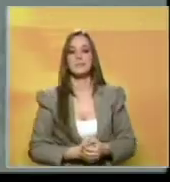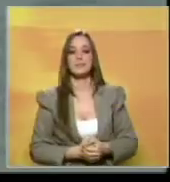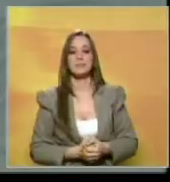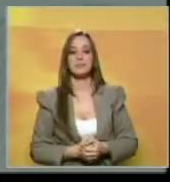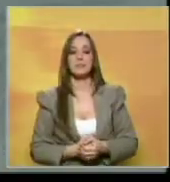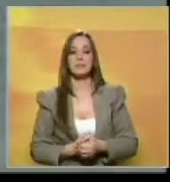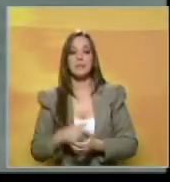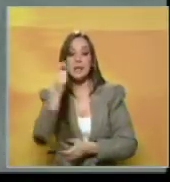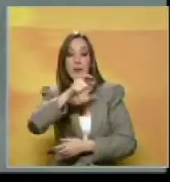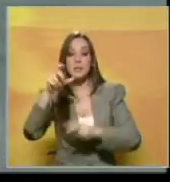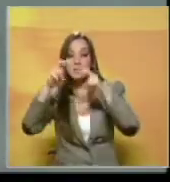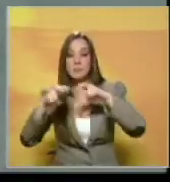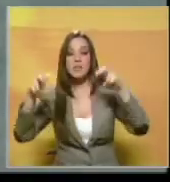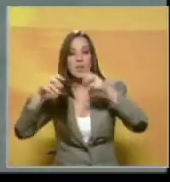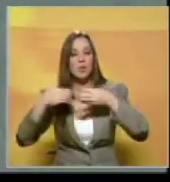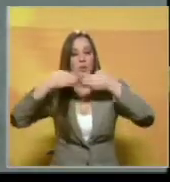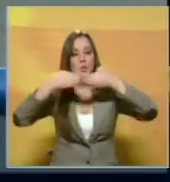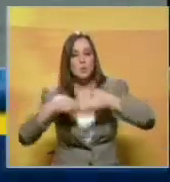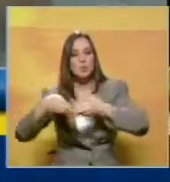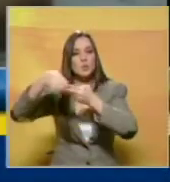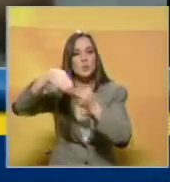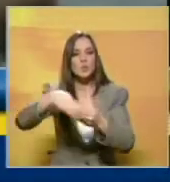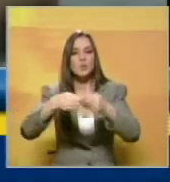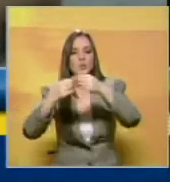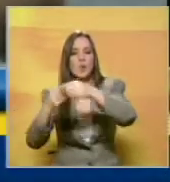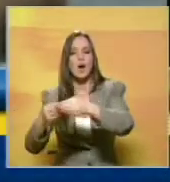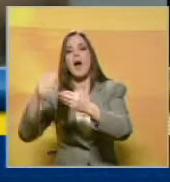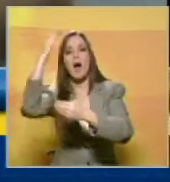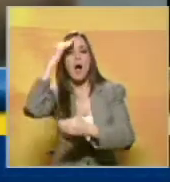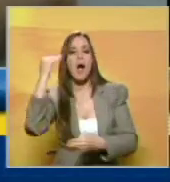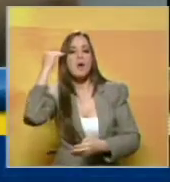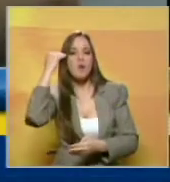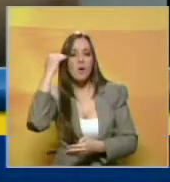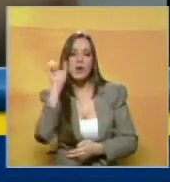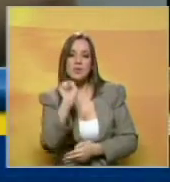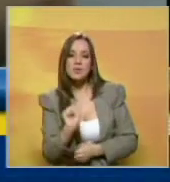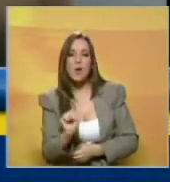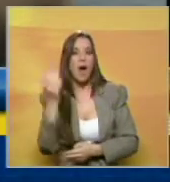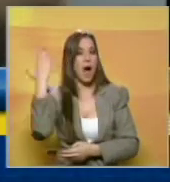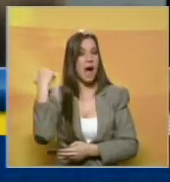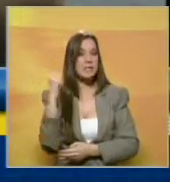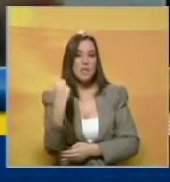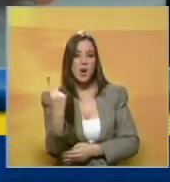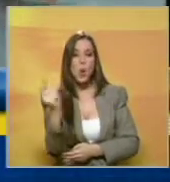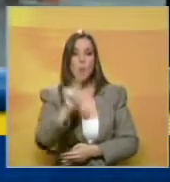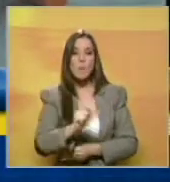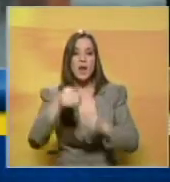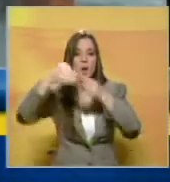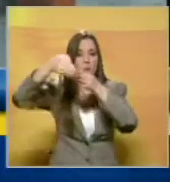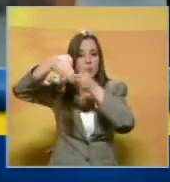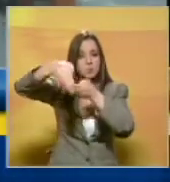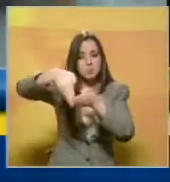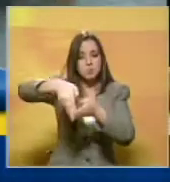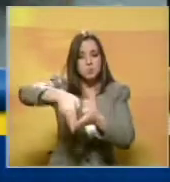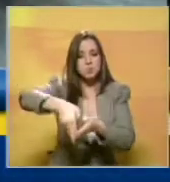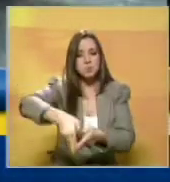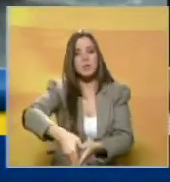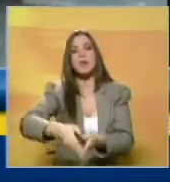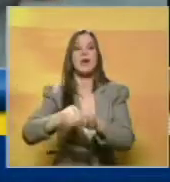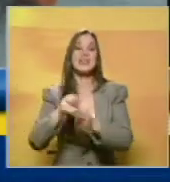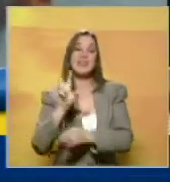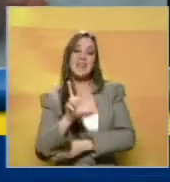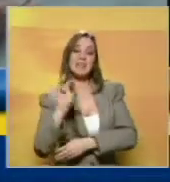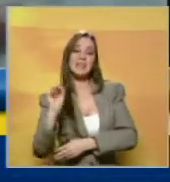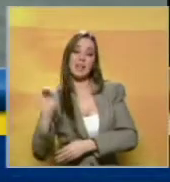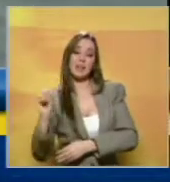Los investigadores del naufragio del ferry surcoreano Sewol, hundido hace casi un mes causando la muerte de más de 300